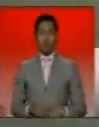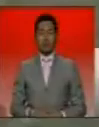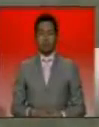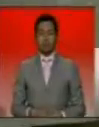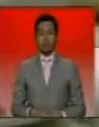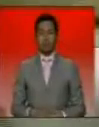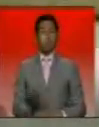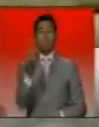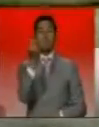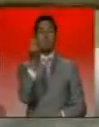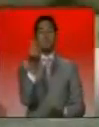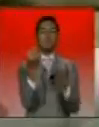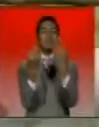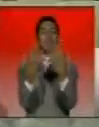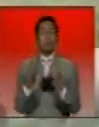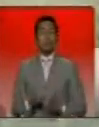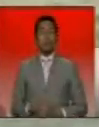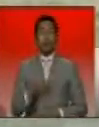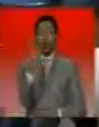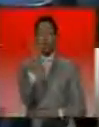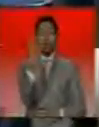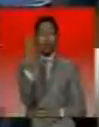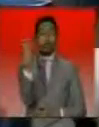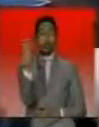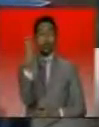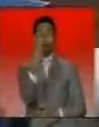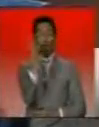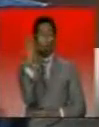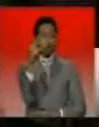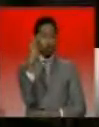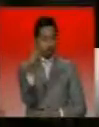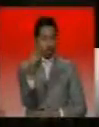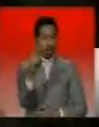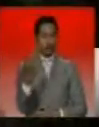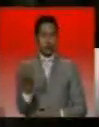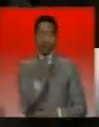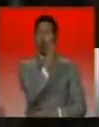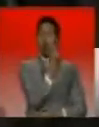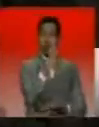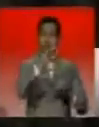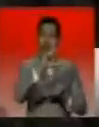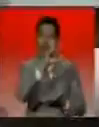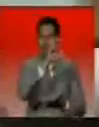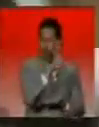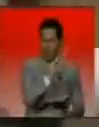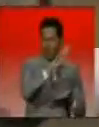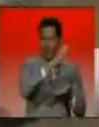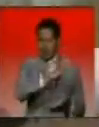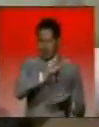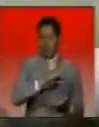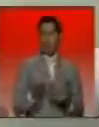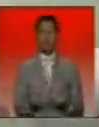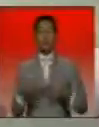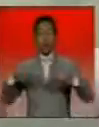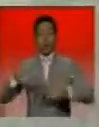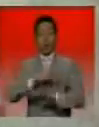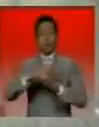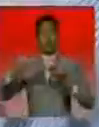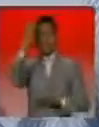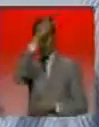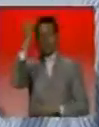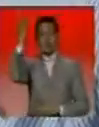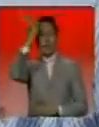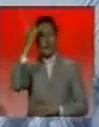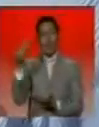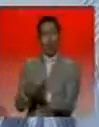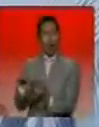momento el precio del queso manaba supera los $2.25 la libra. Al parecer por la alta demanda en la época de Semana Santa. Para llevarlo al